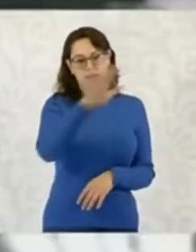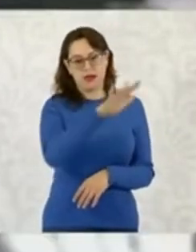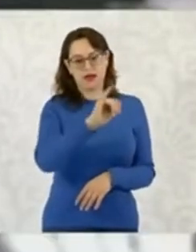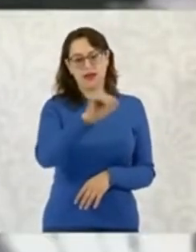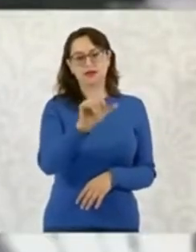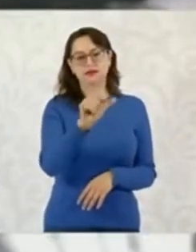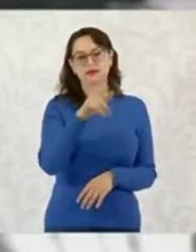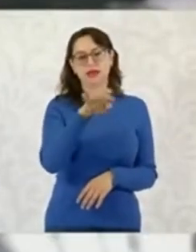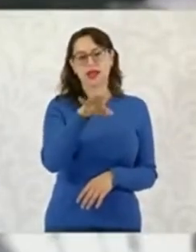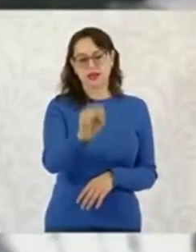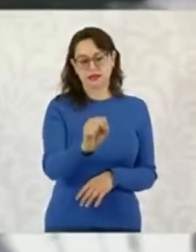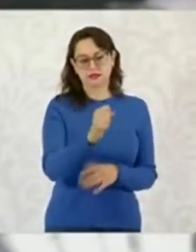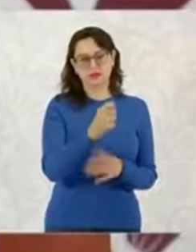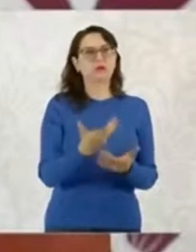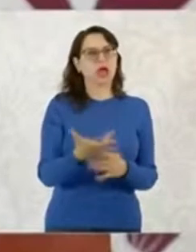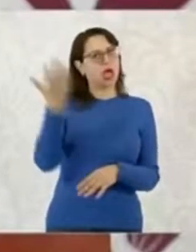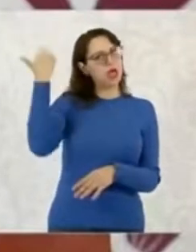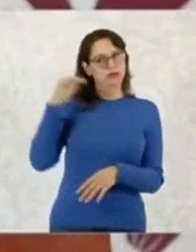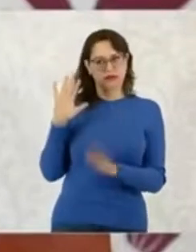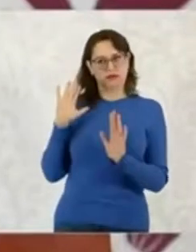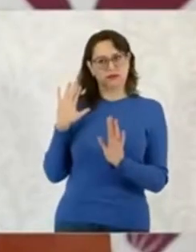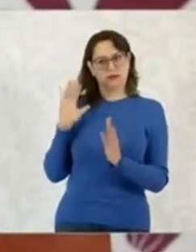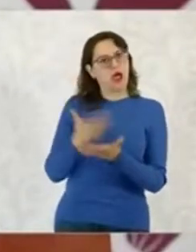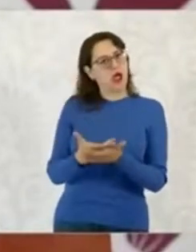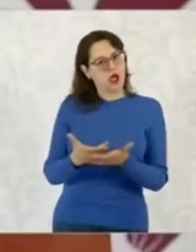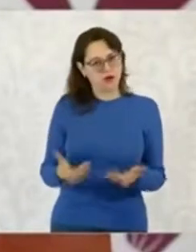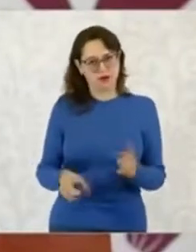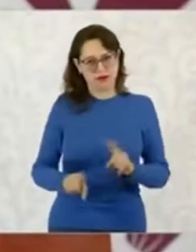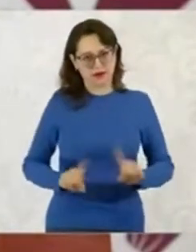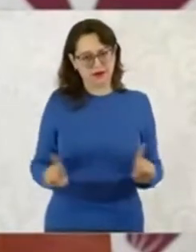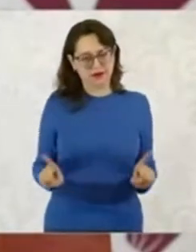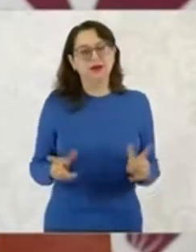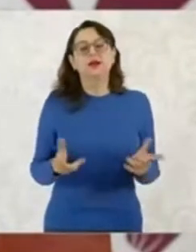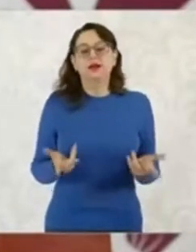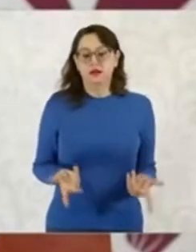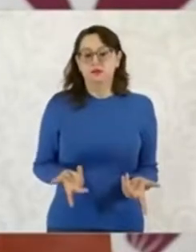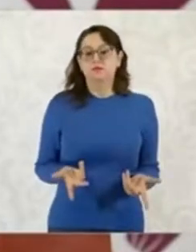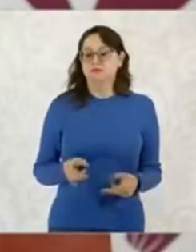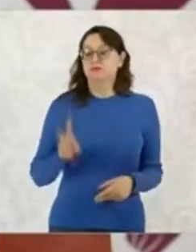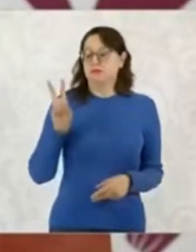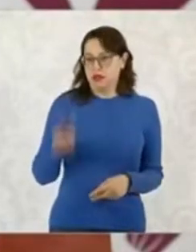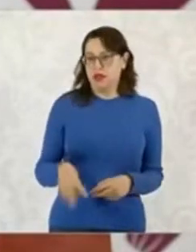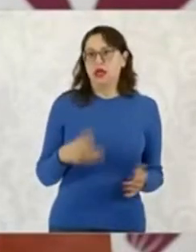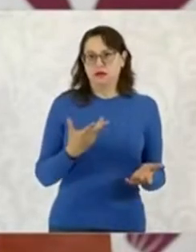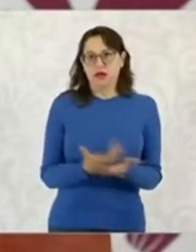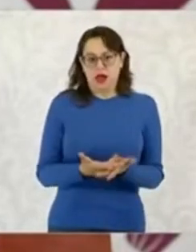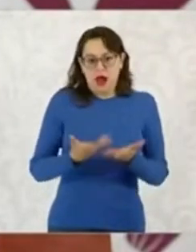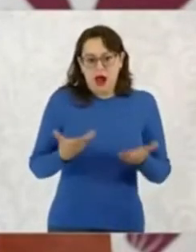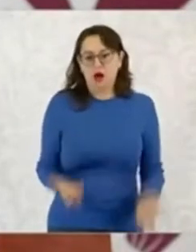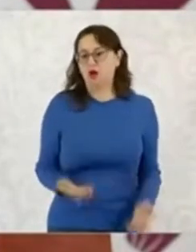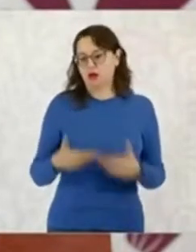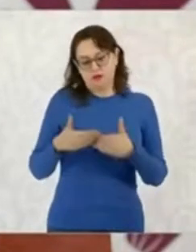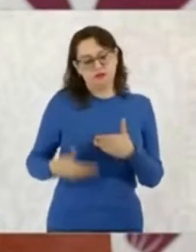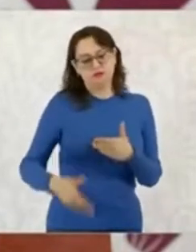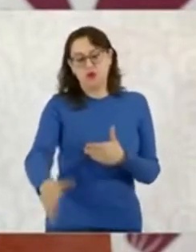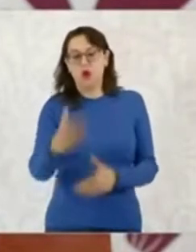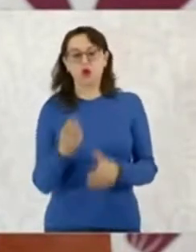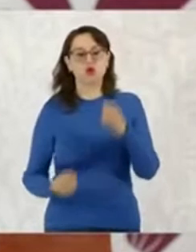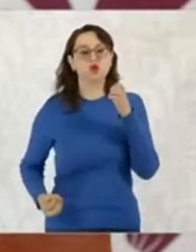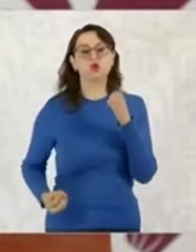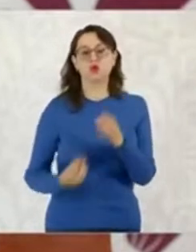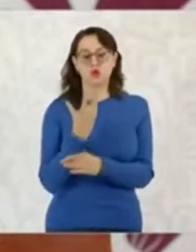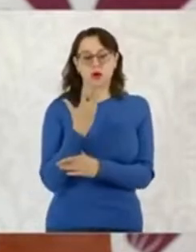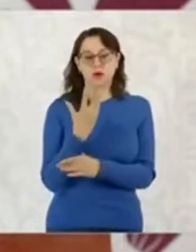muchos medios que hay que reconocer, han comenzado a entender que estamos viviendo una nueva etapa, pero hay